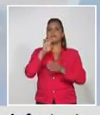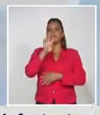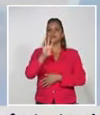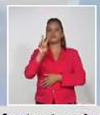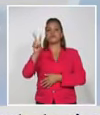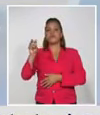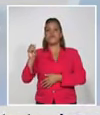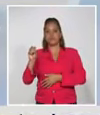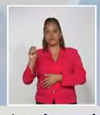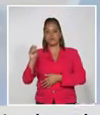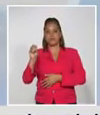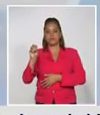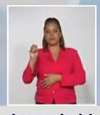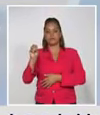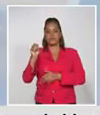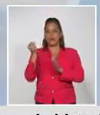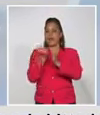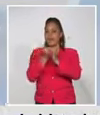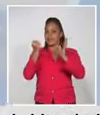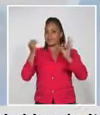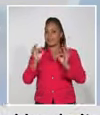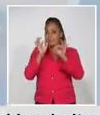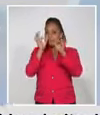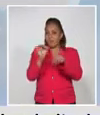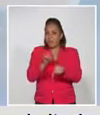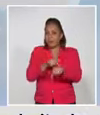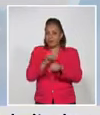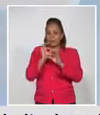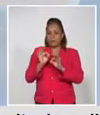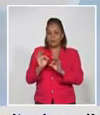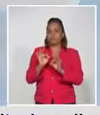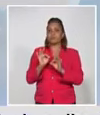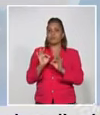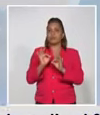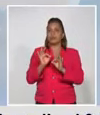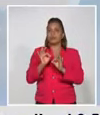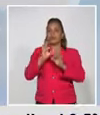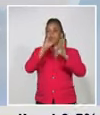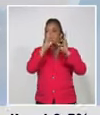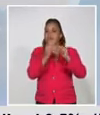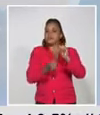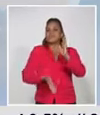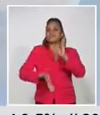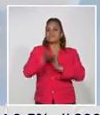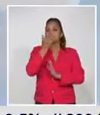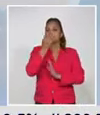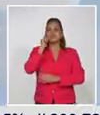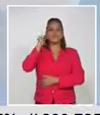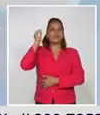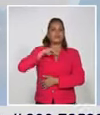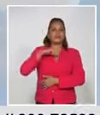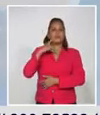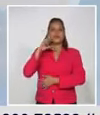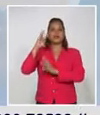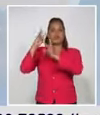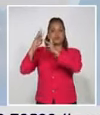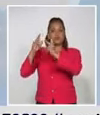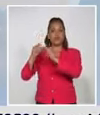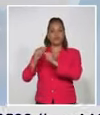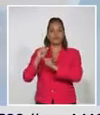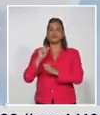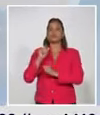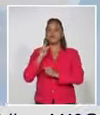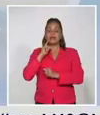17.420 y activos en estos momentos, una cifra superior teniendo en cuenta el número de casos que se